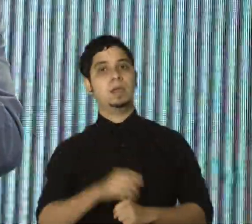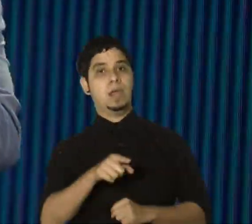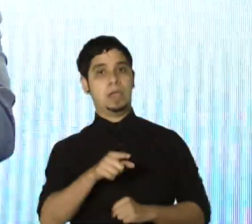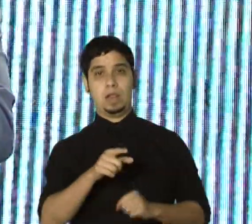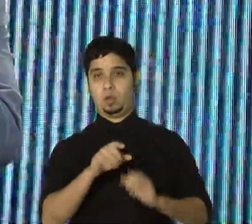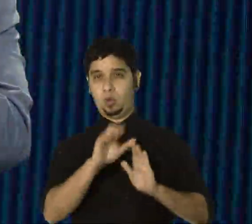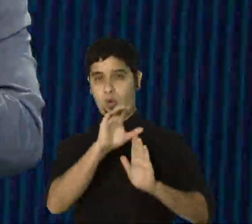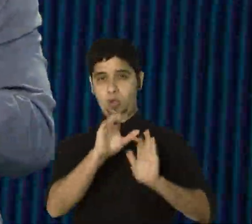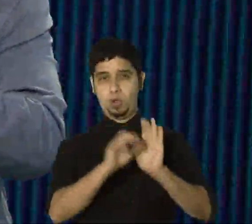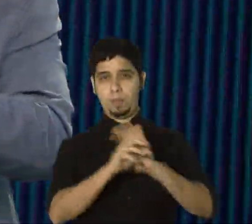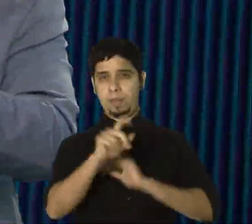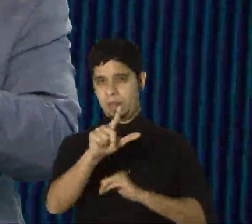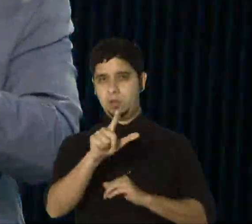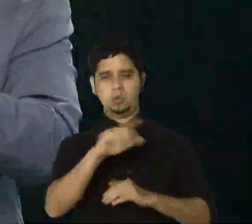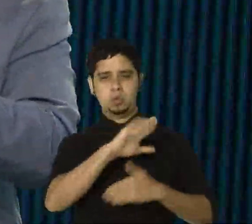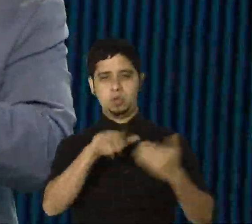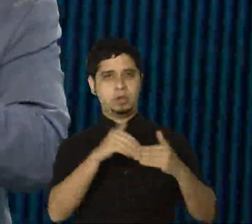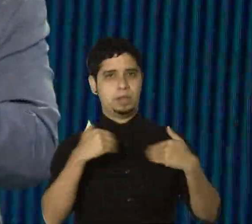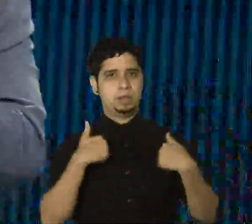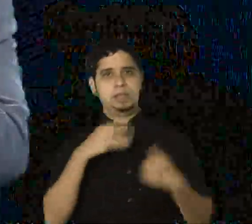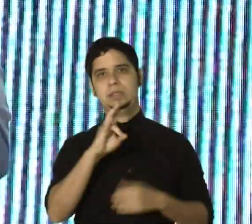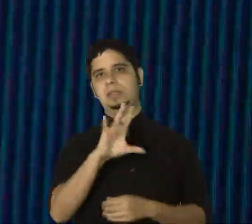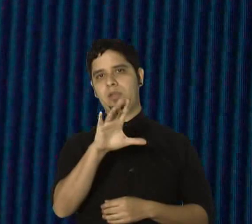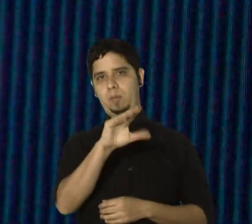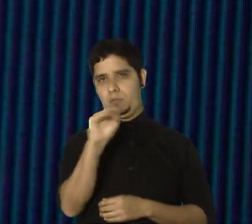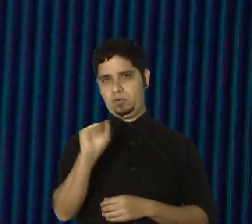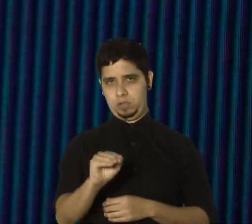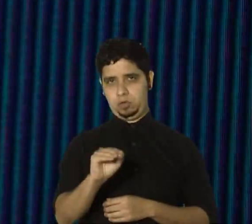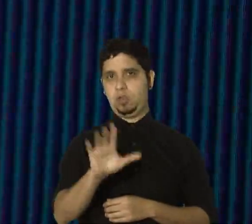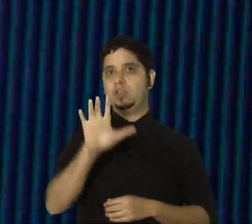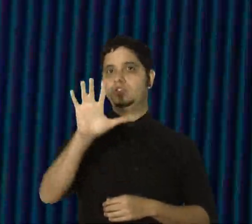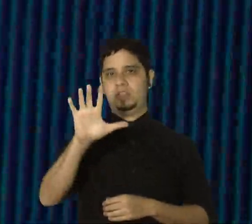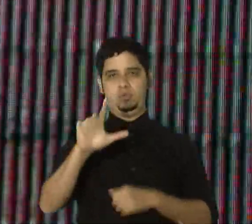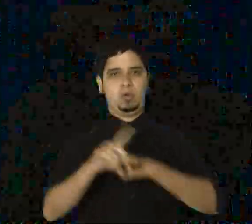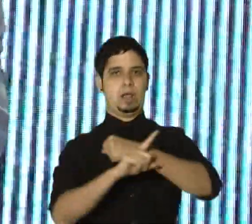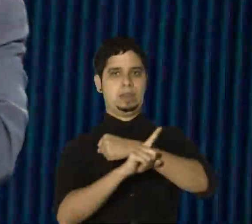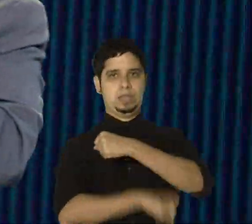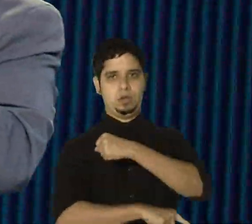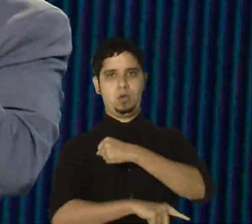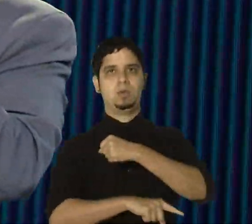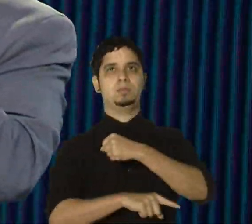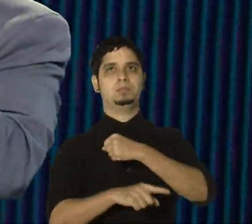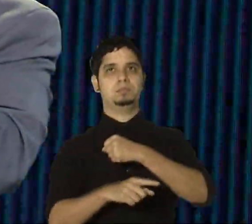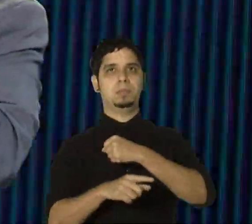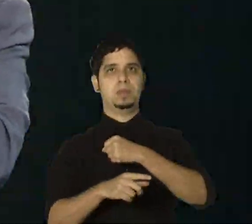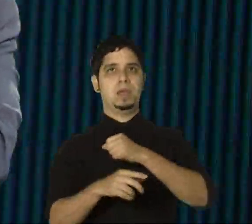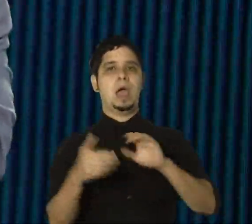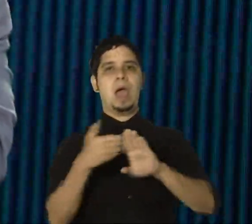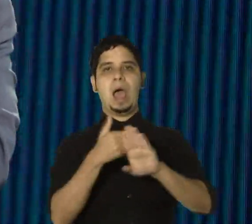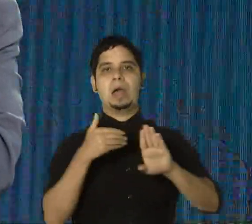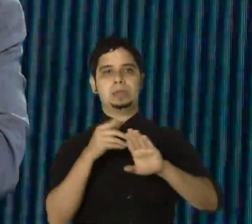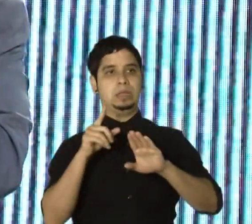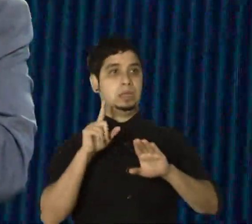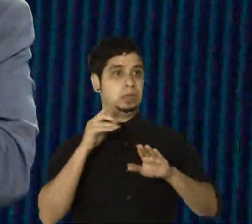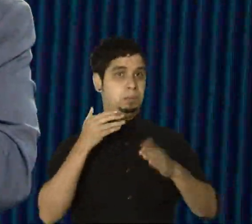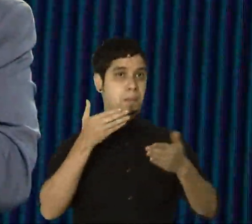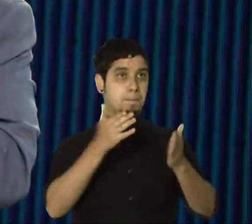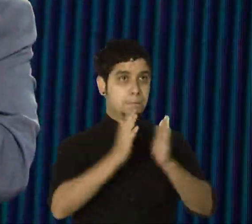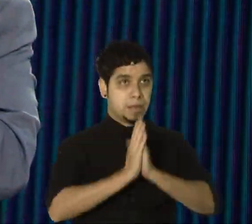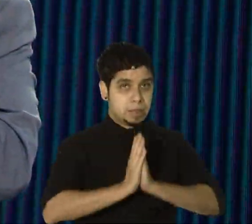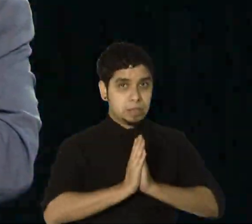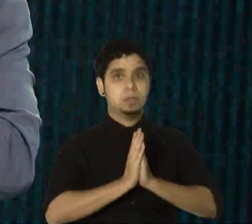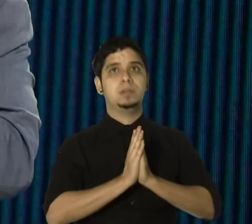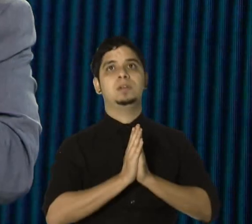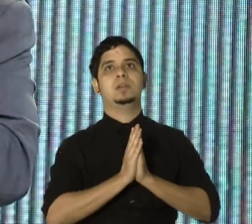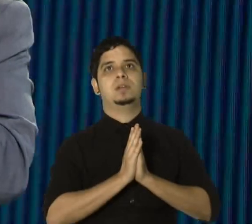todo convicto debe cumplir con el 75% de su pena antes de ir a acudir a la Junta y solicitar